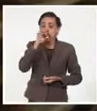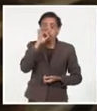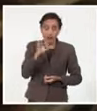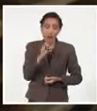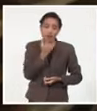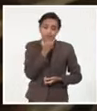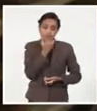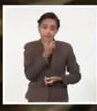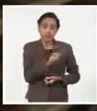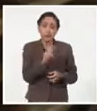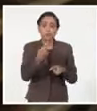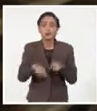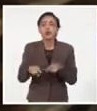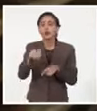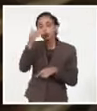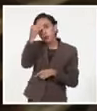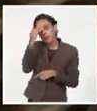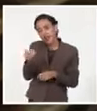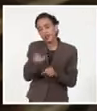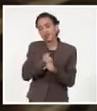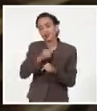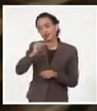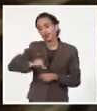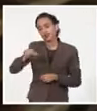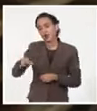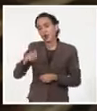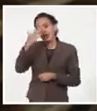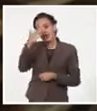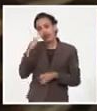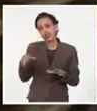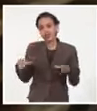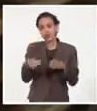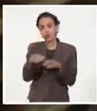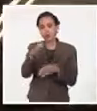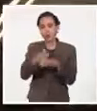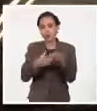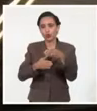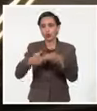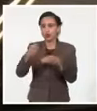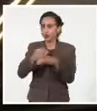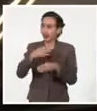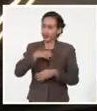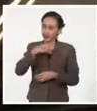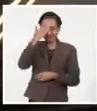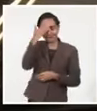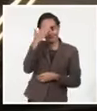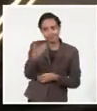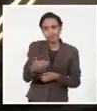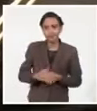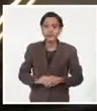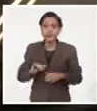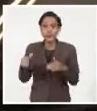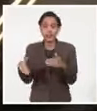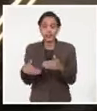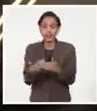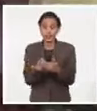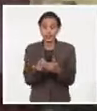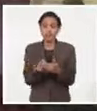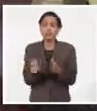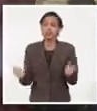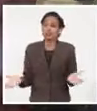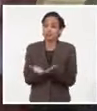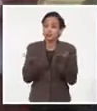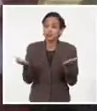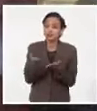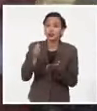afectado, pero gracias a los trabajadores, a una brigada de construcción que tenemos. Las jornadas de recuperación se extienden en el